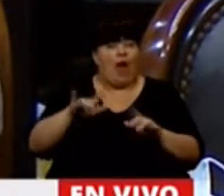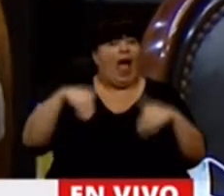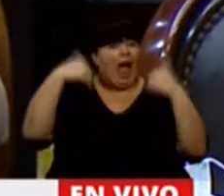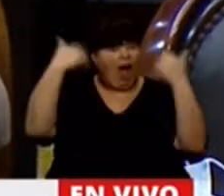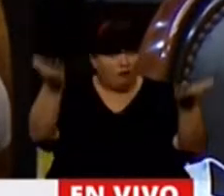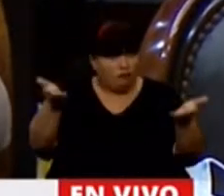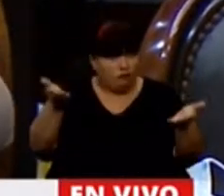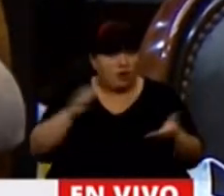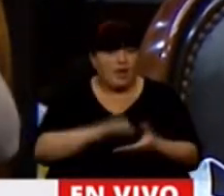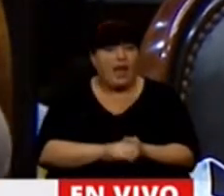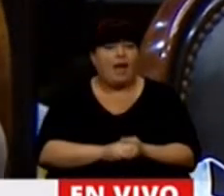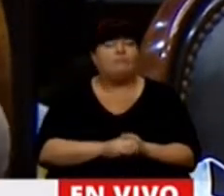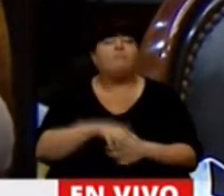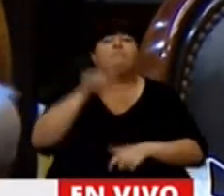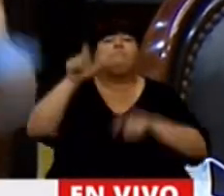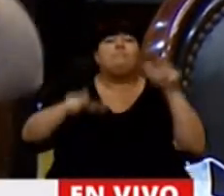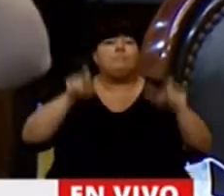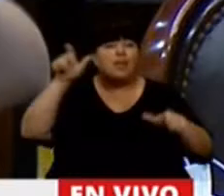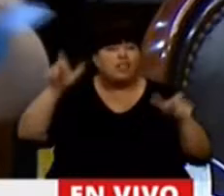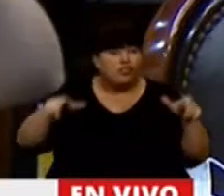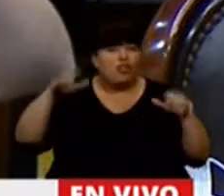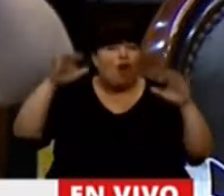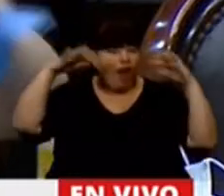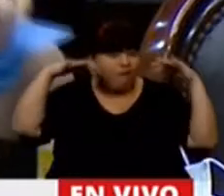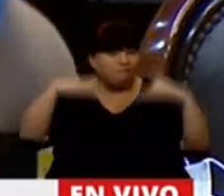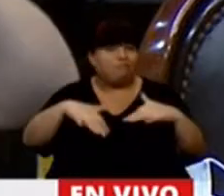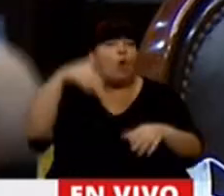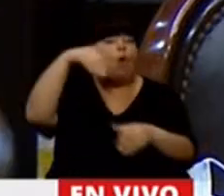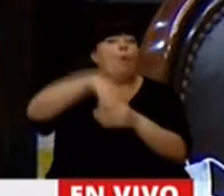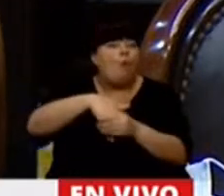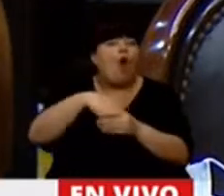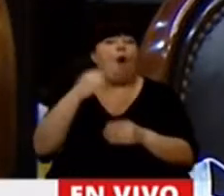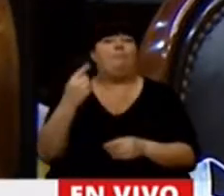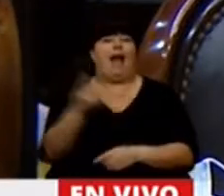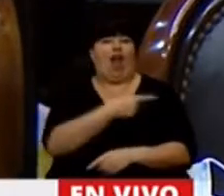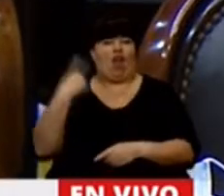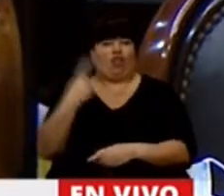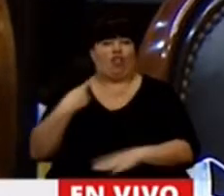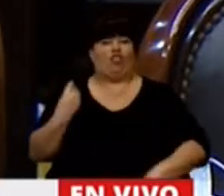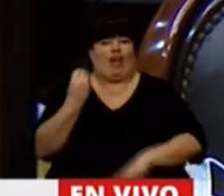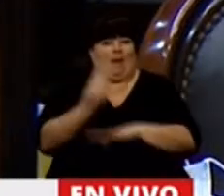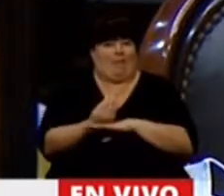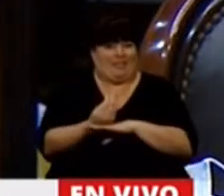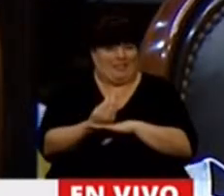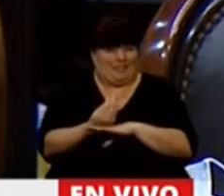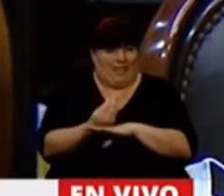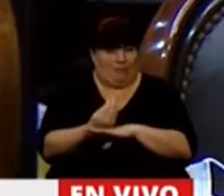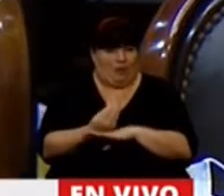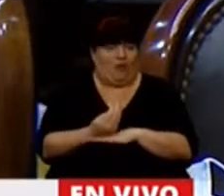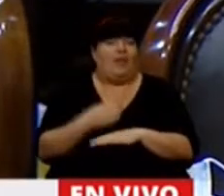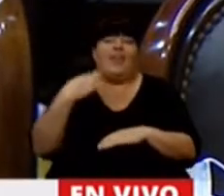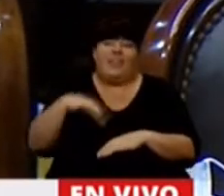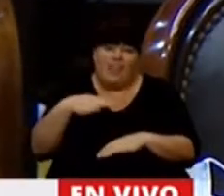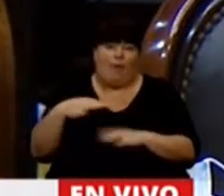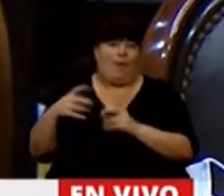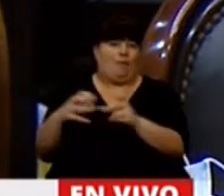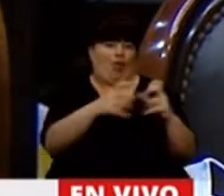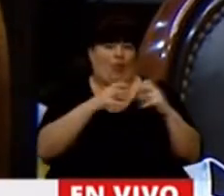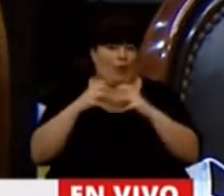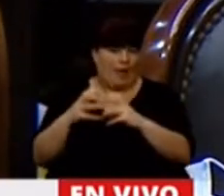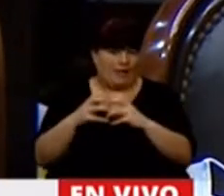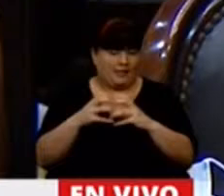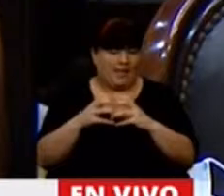afuera están las personas que nos votaron para que nosotros los representemos y demos este